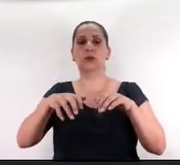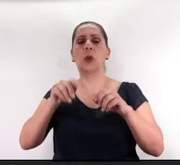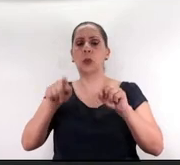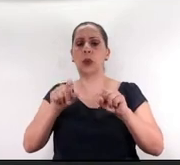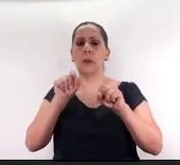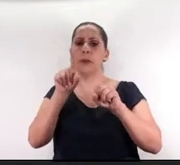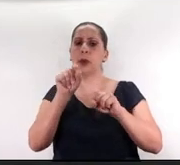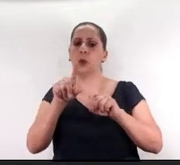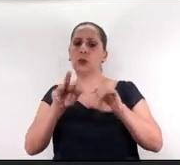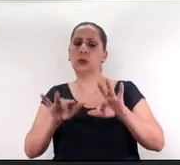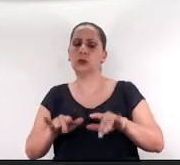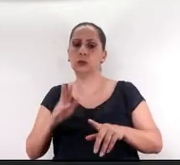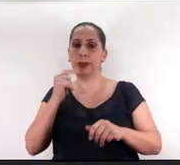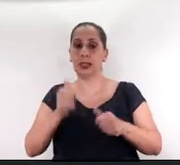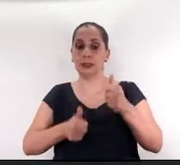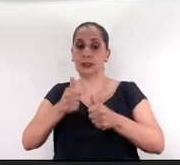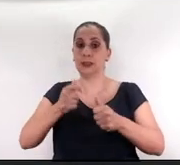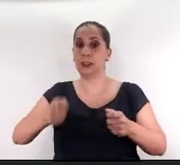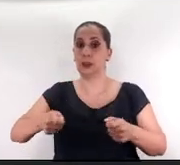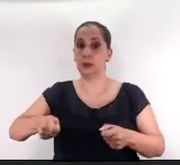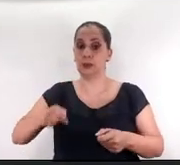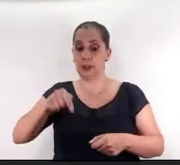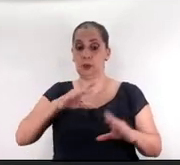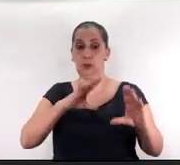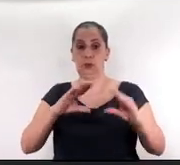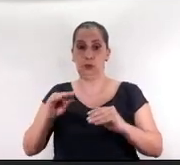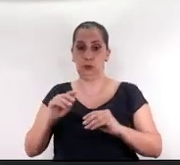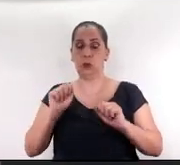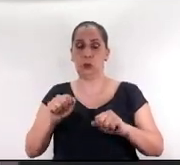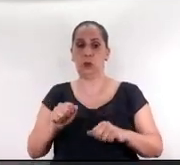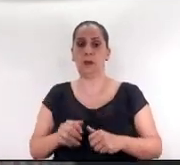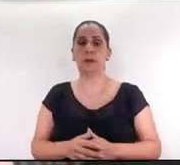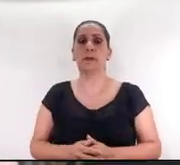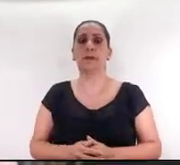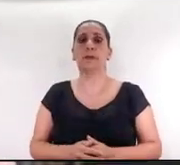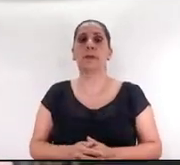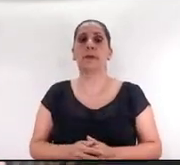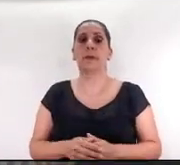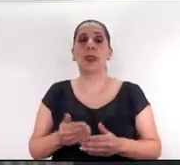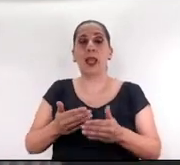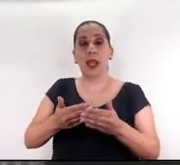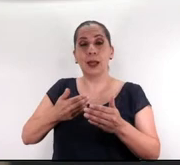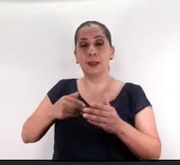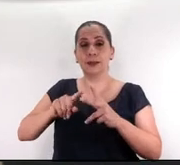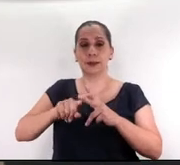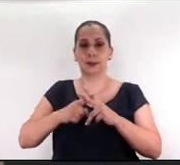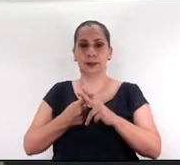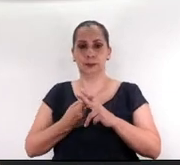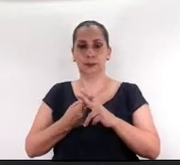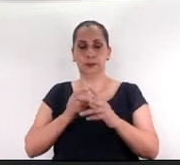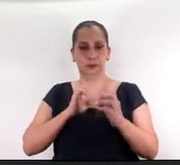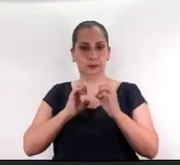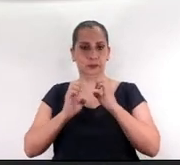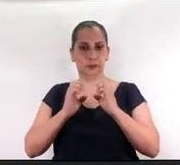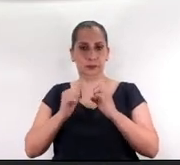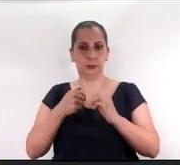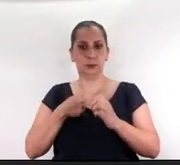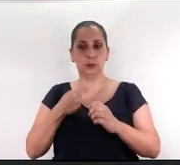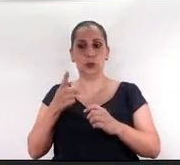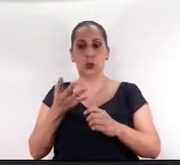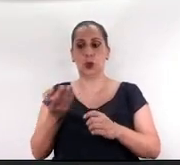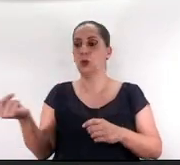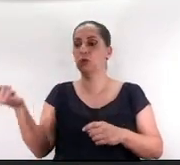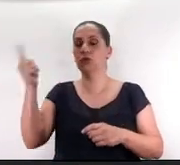consultas para el candidato presidencial de esta noche. Antes de iniciar justamente con la entrevista de fondo, quiero invitar a